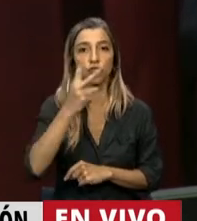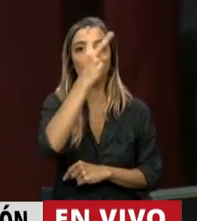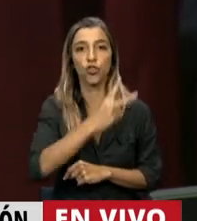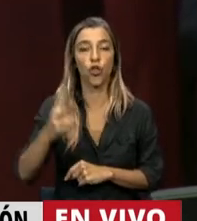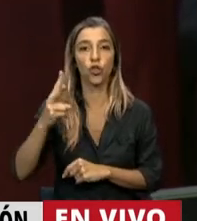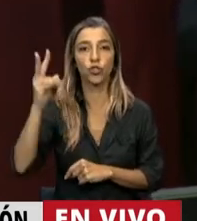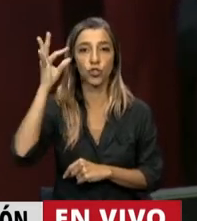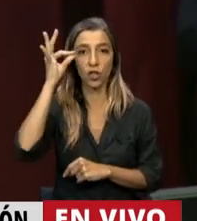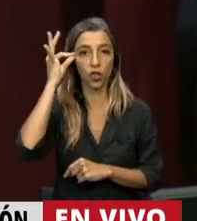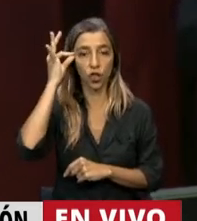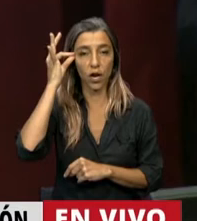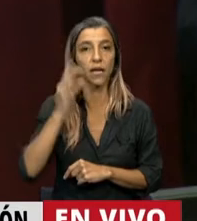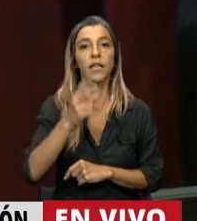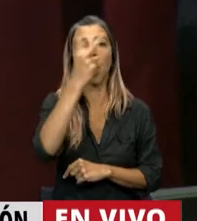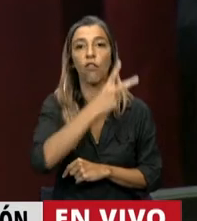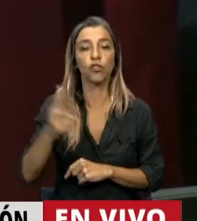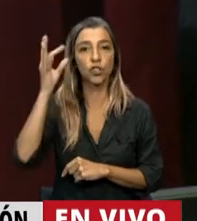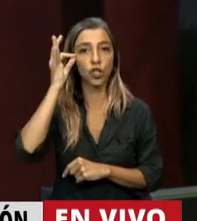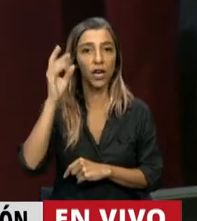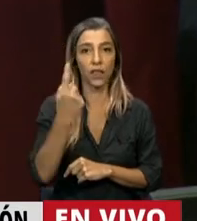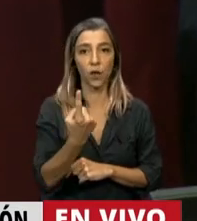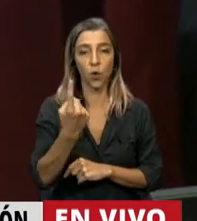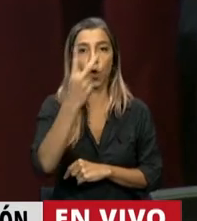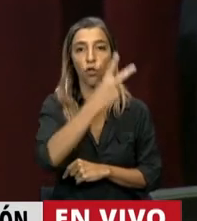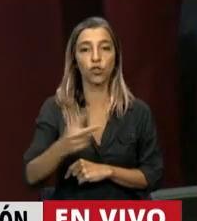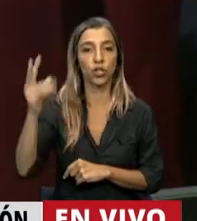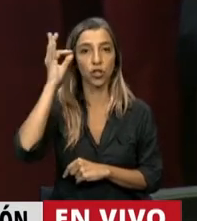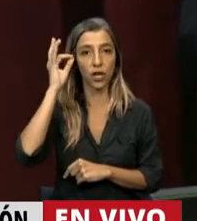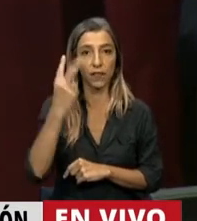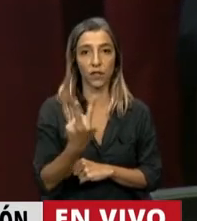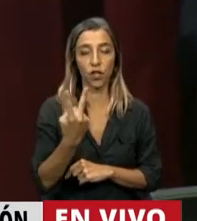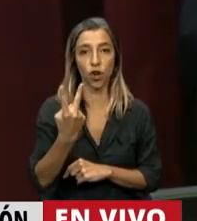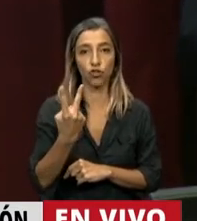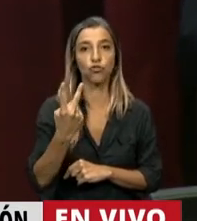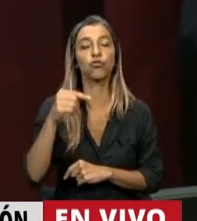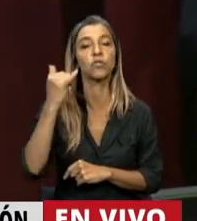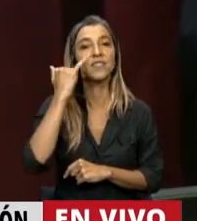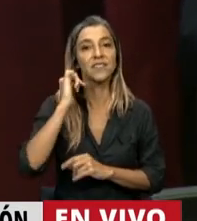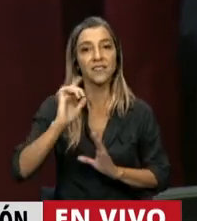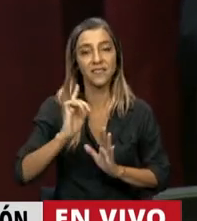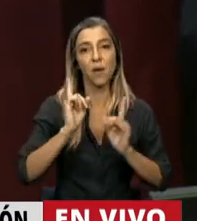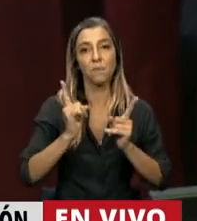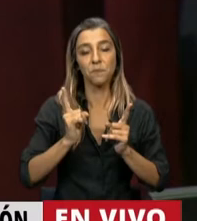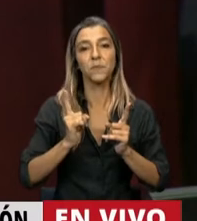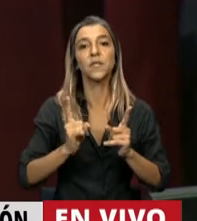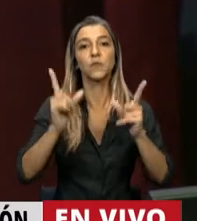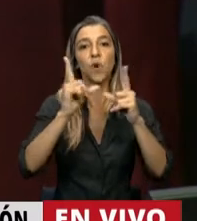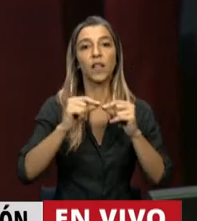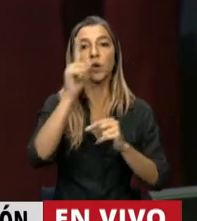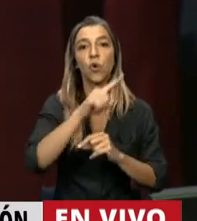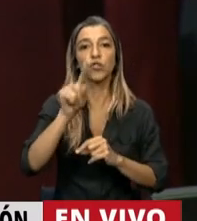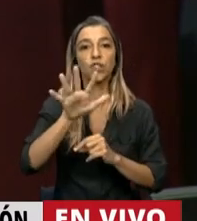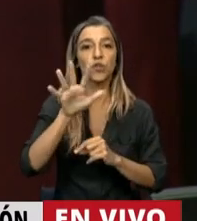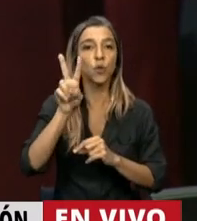208, 230, 231 y 232, conforme lo dispuesto en el artículo 152